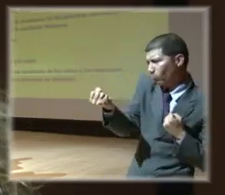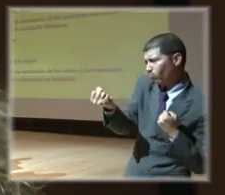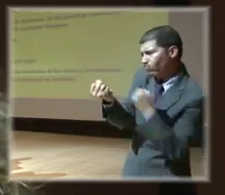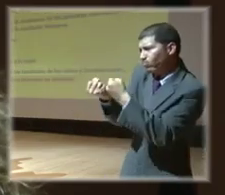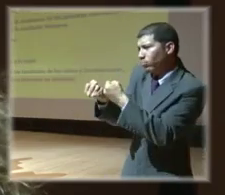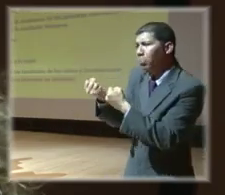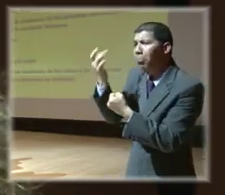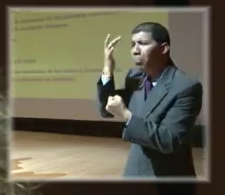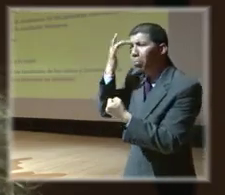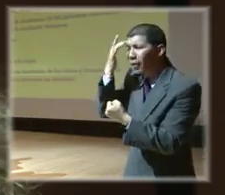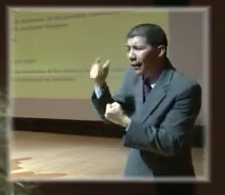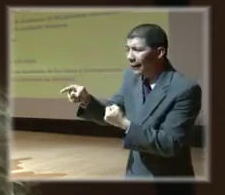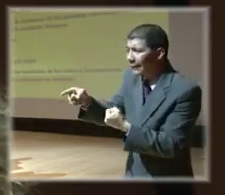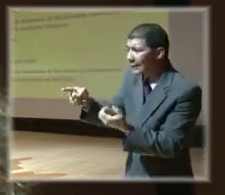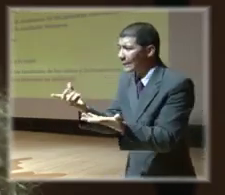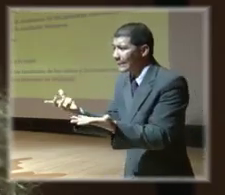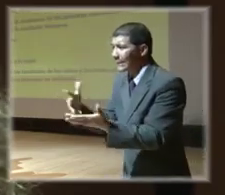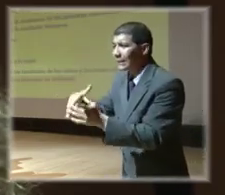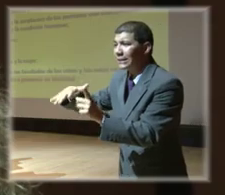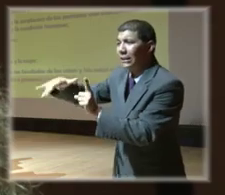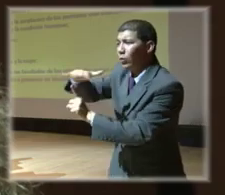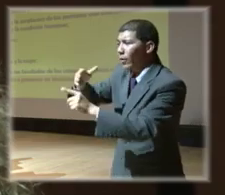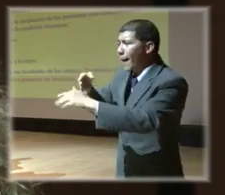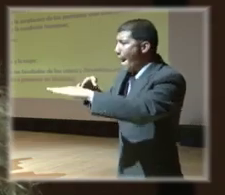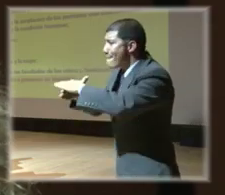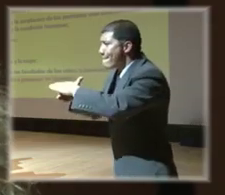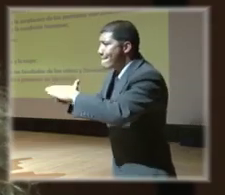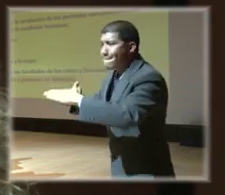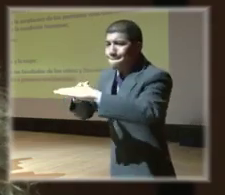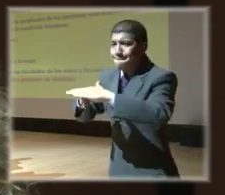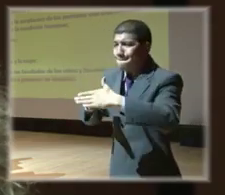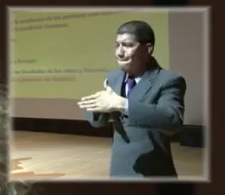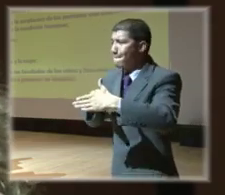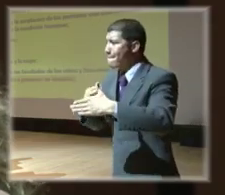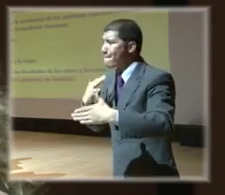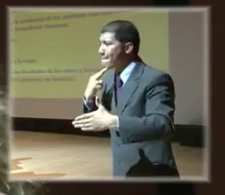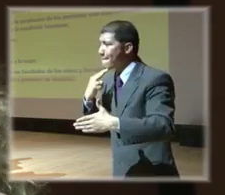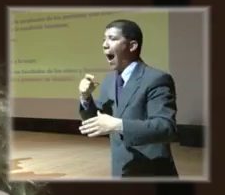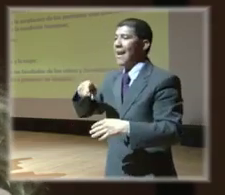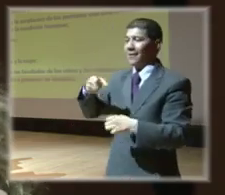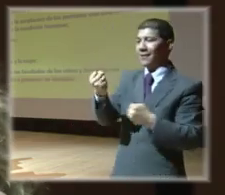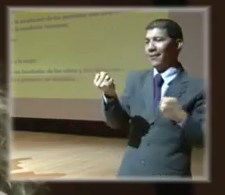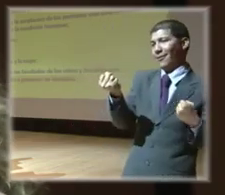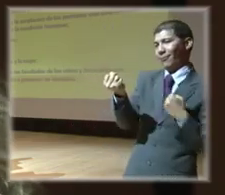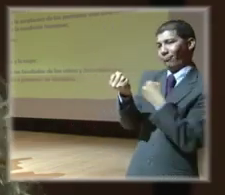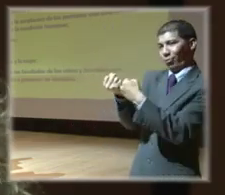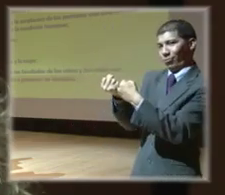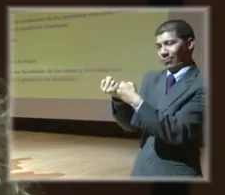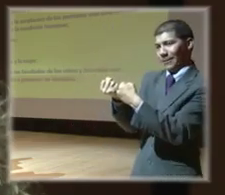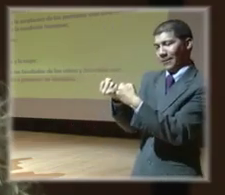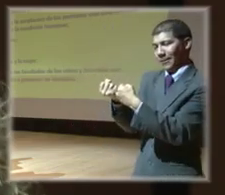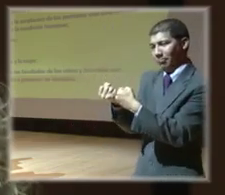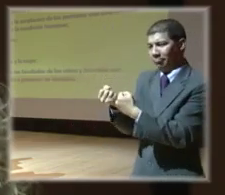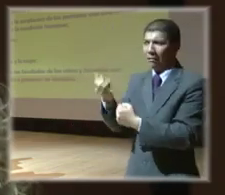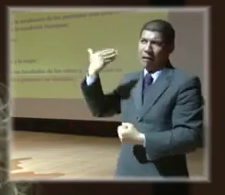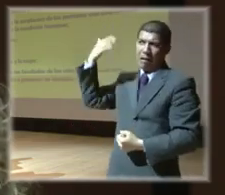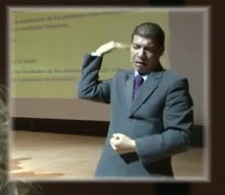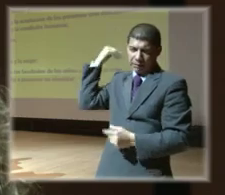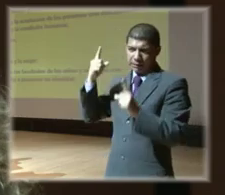porque falló, porque no existieron condiciones de accesibilidad ni se adoptaron ajustes. ¿Por qué? Porque, como decíamos antes, en el ámbito